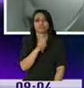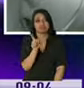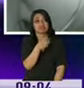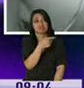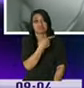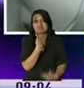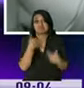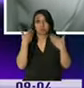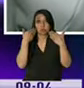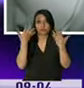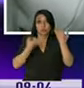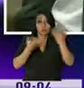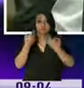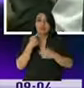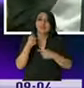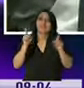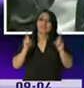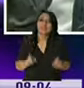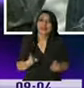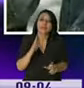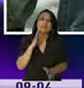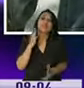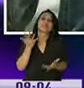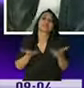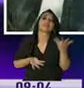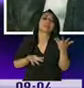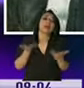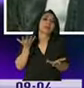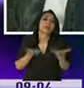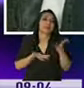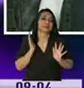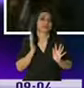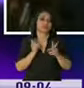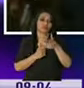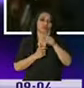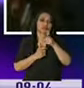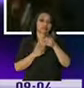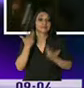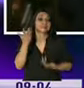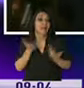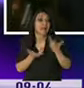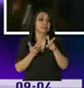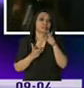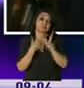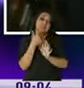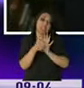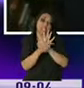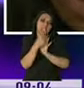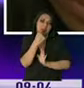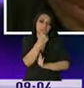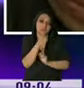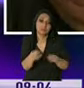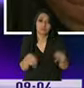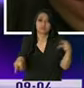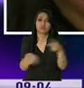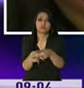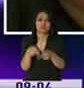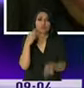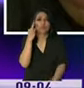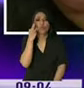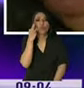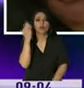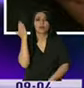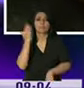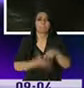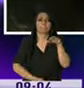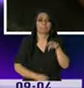dice que tenemos que decir, al parecer estuvo borracho. Entonces, al estar borracho, le ocasionó a esta pobre señora un drama de vida,